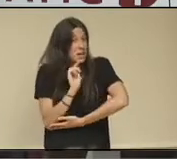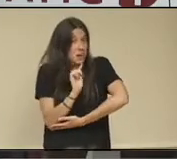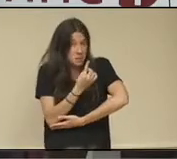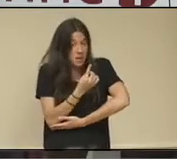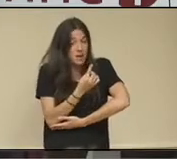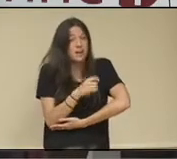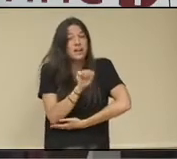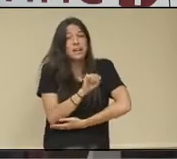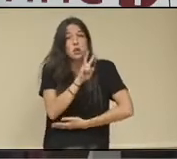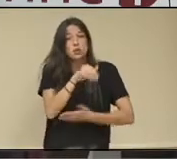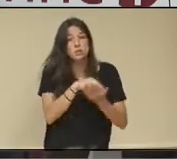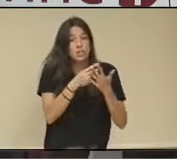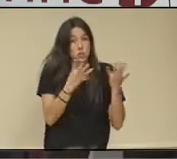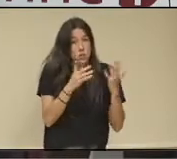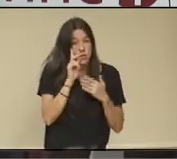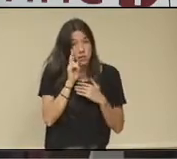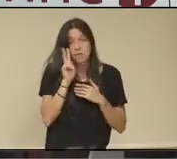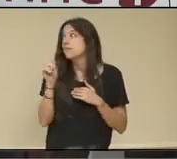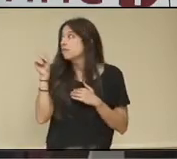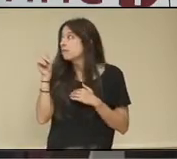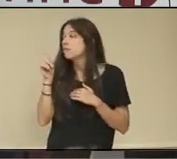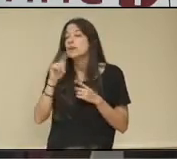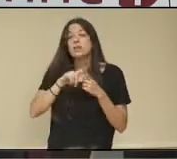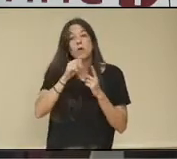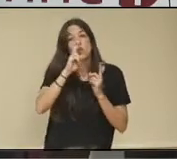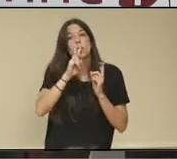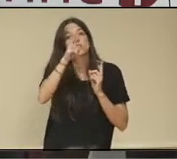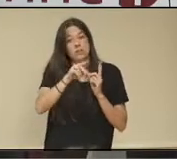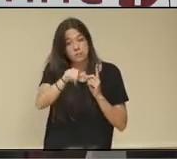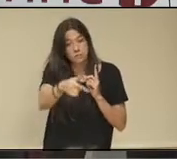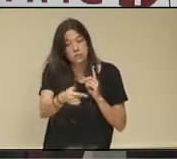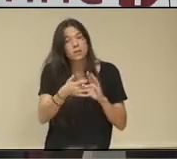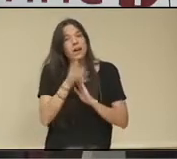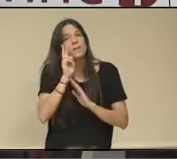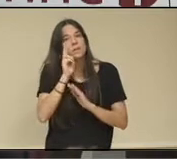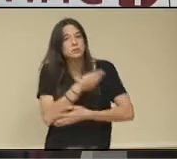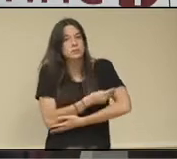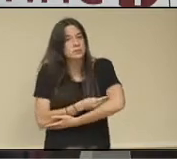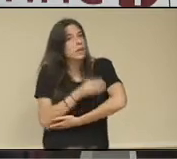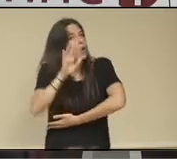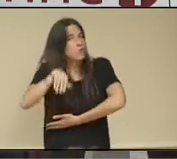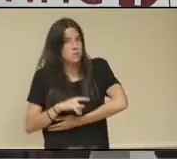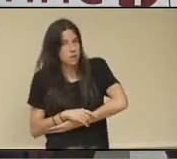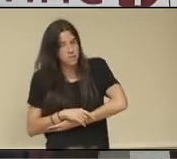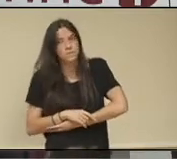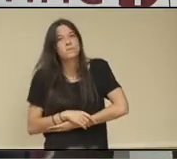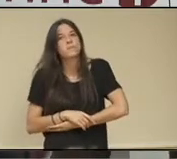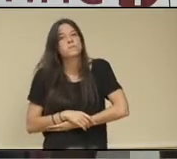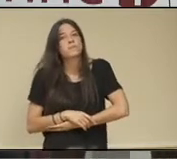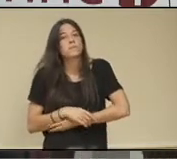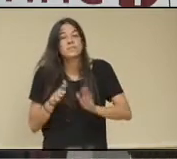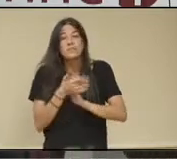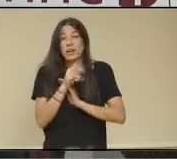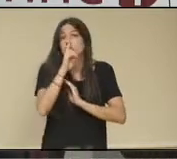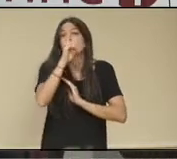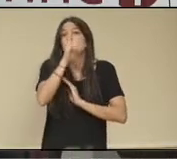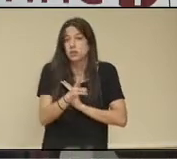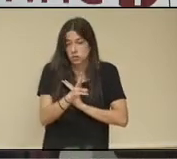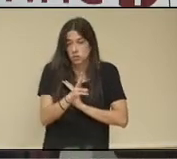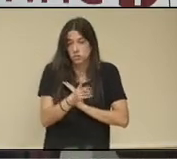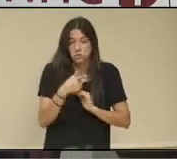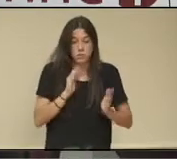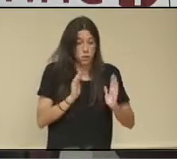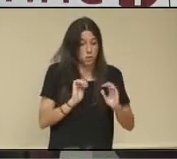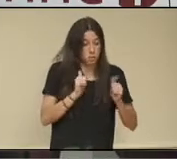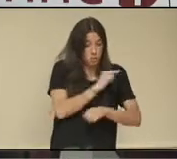año 2019, aquí tenemos 2 años más tarde cuando se vacunó a la última bebé. Por lo tanto, 2 años desde el periodo de